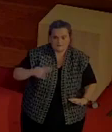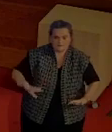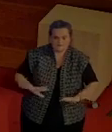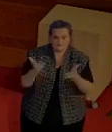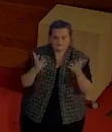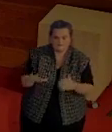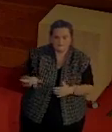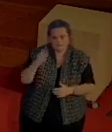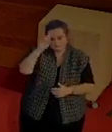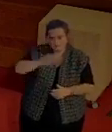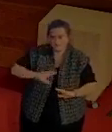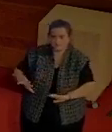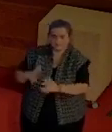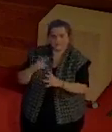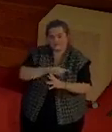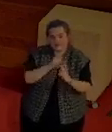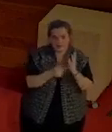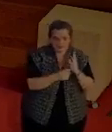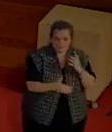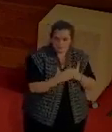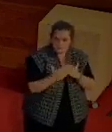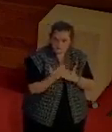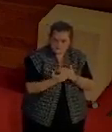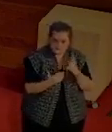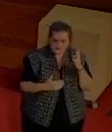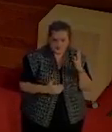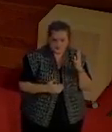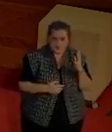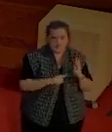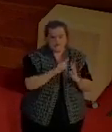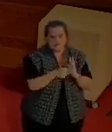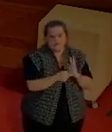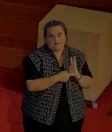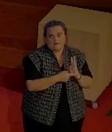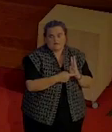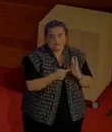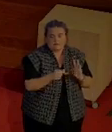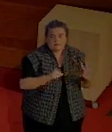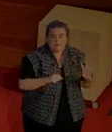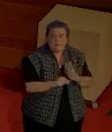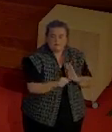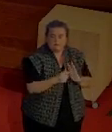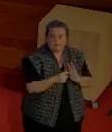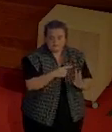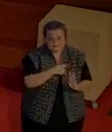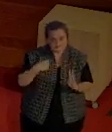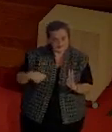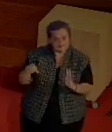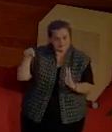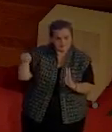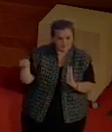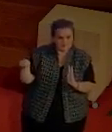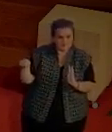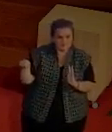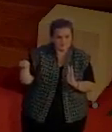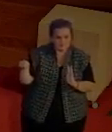revolución militar esas cuatro modernizaciones Así es como se conoce son las que van a empezar a colocar a China en un